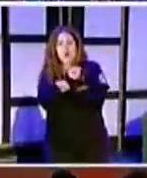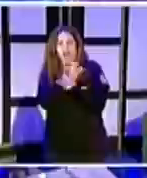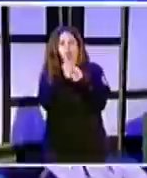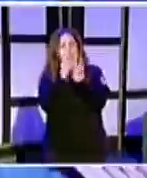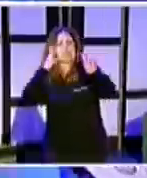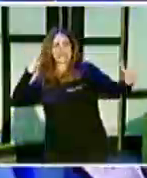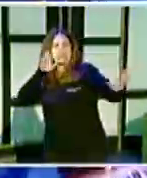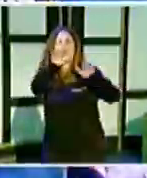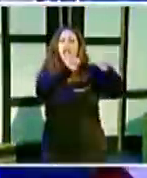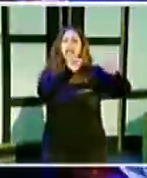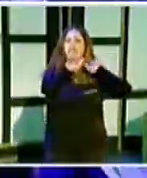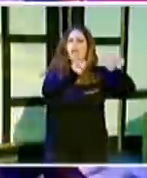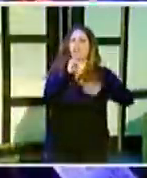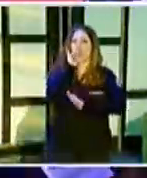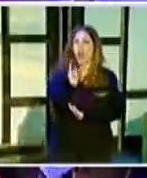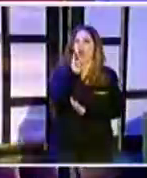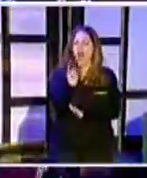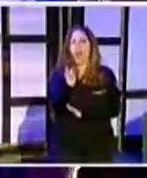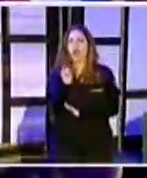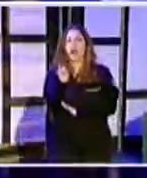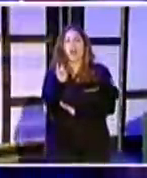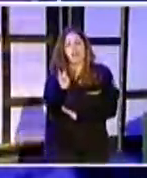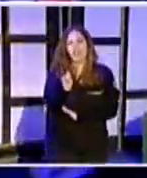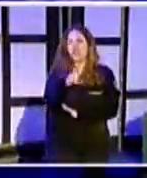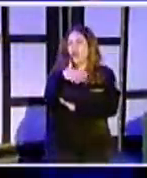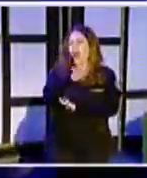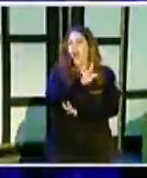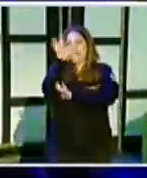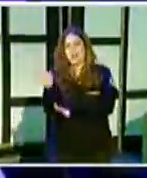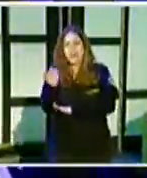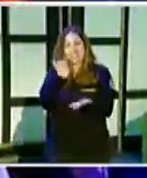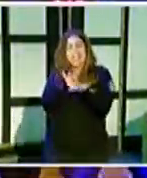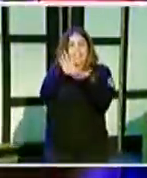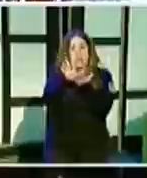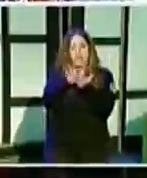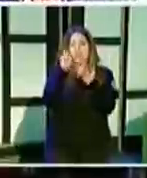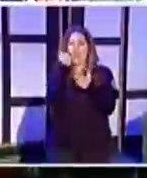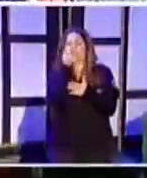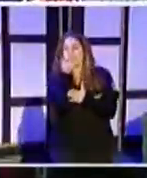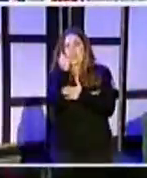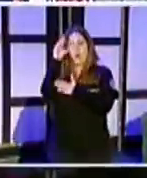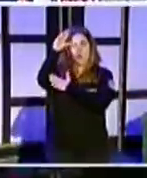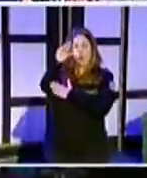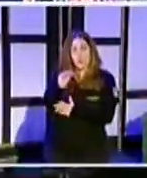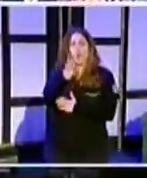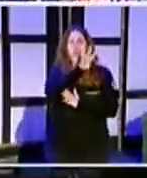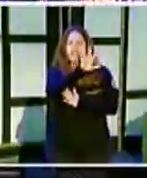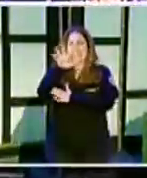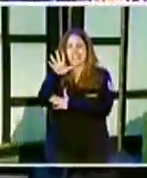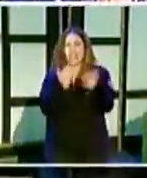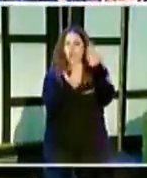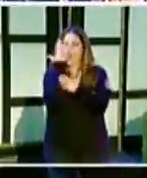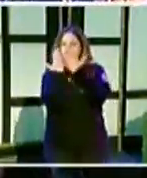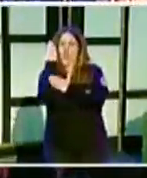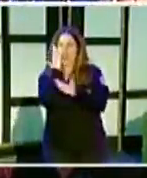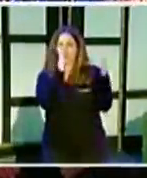20 candidatos. Para colmo el despido también se lo han rebajado de 45 días a 33 por